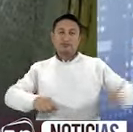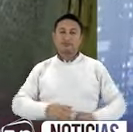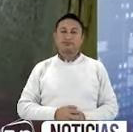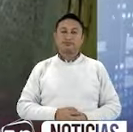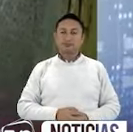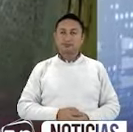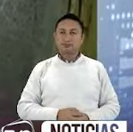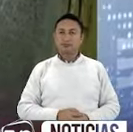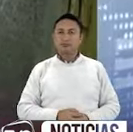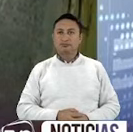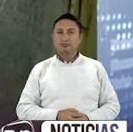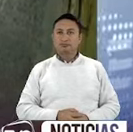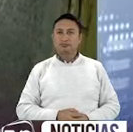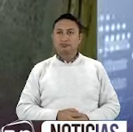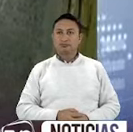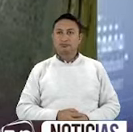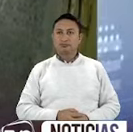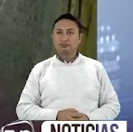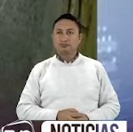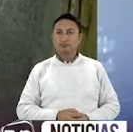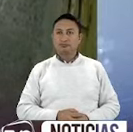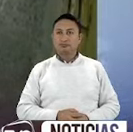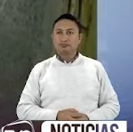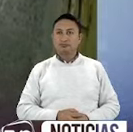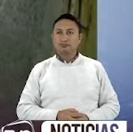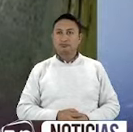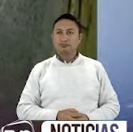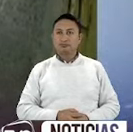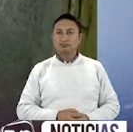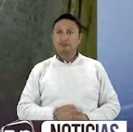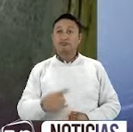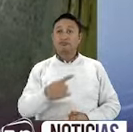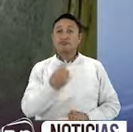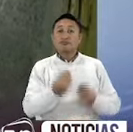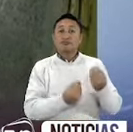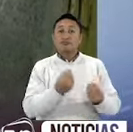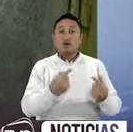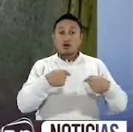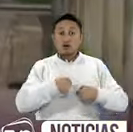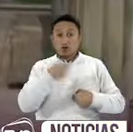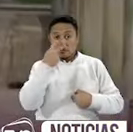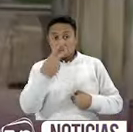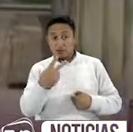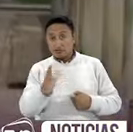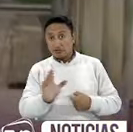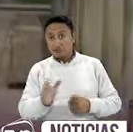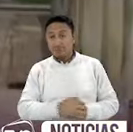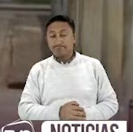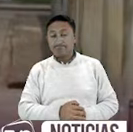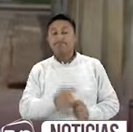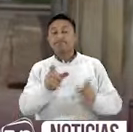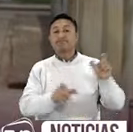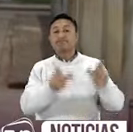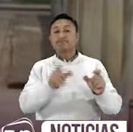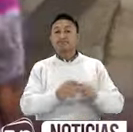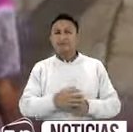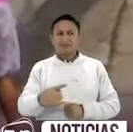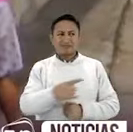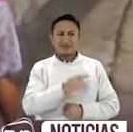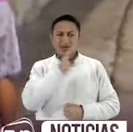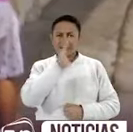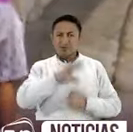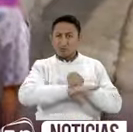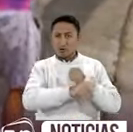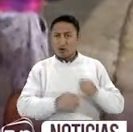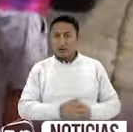abrió la puerta del carro, pero sí sacó una maleta del carro. Es lo único que yo pude ver de acá de la ventana. Según los moradores, siempre se registran robos